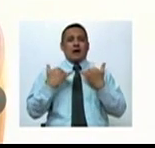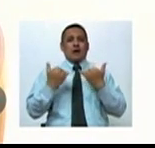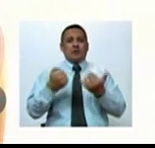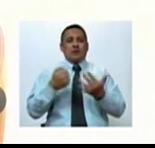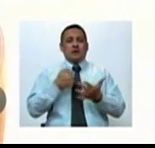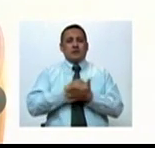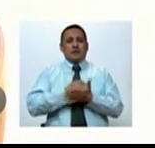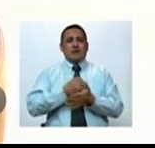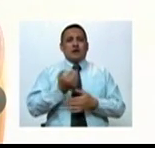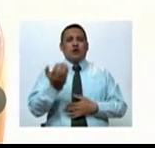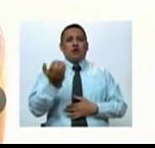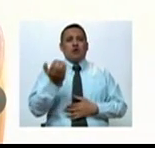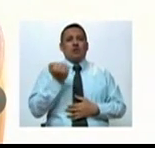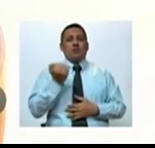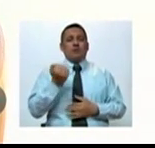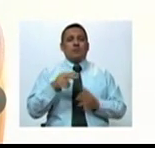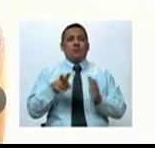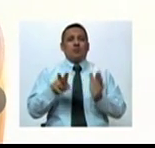cobro